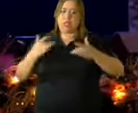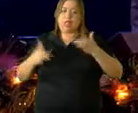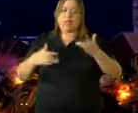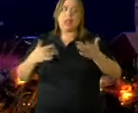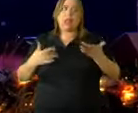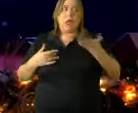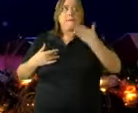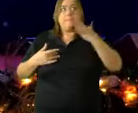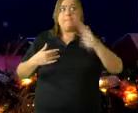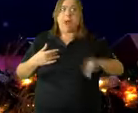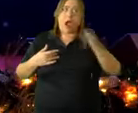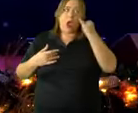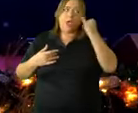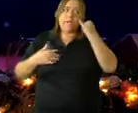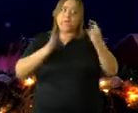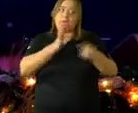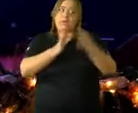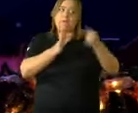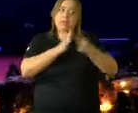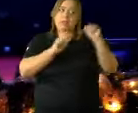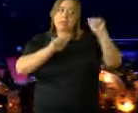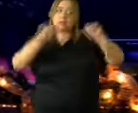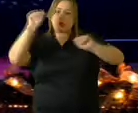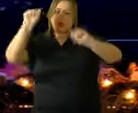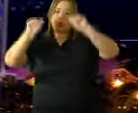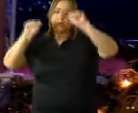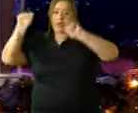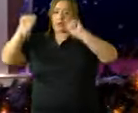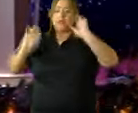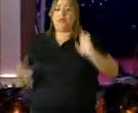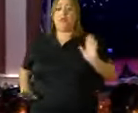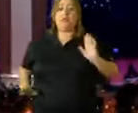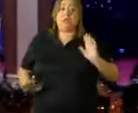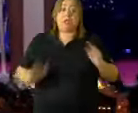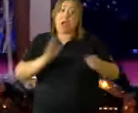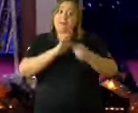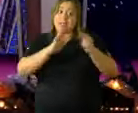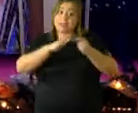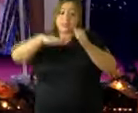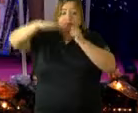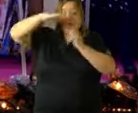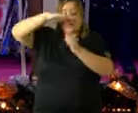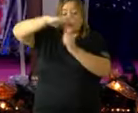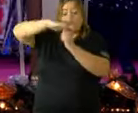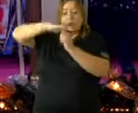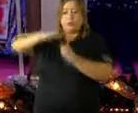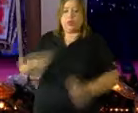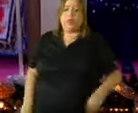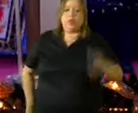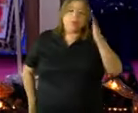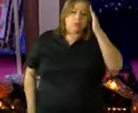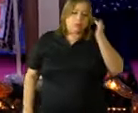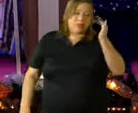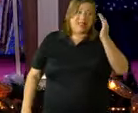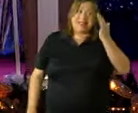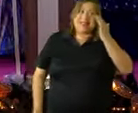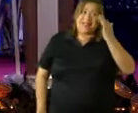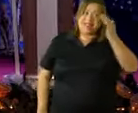dudaste. No te sientas mal si alguna vez te metiste en la cueva. Porque ¿sabe lo que hizo